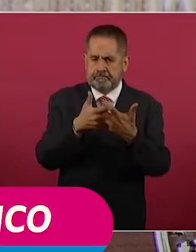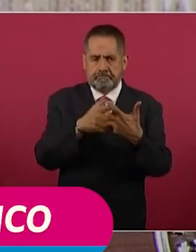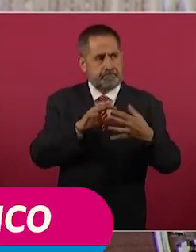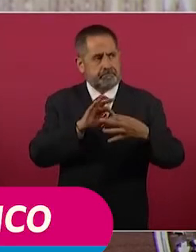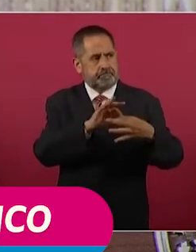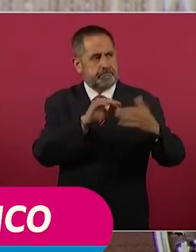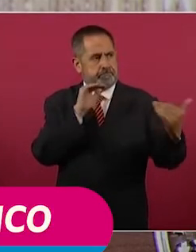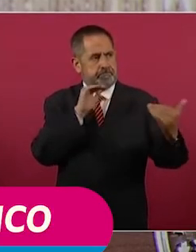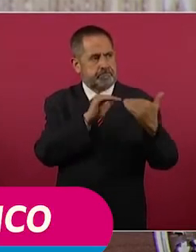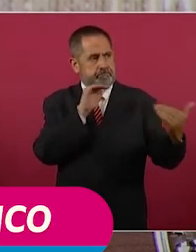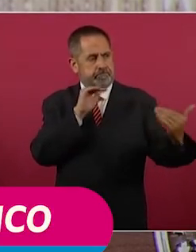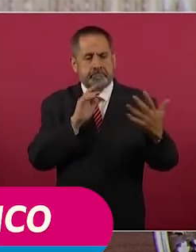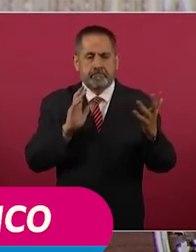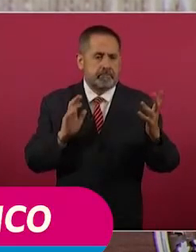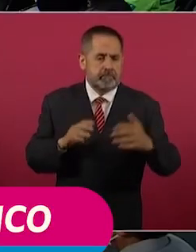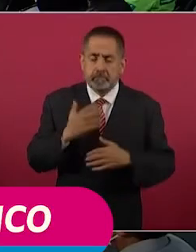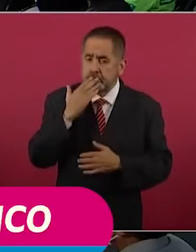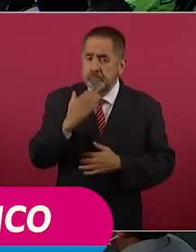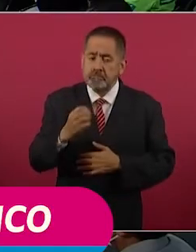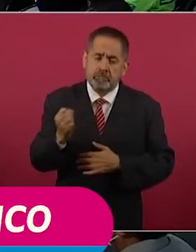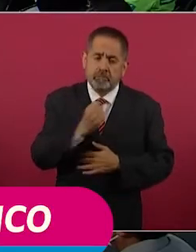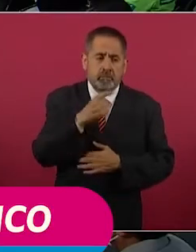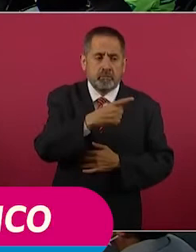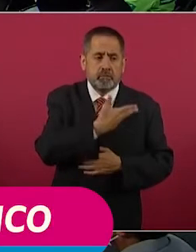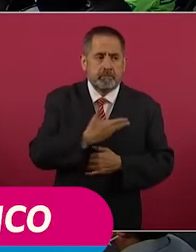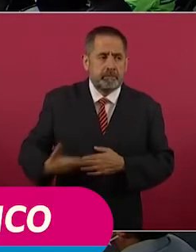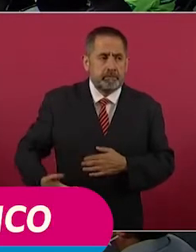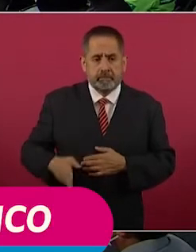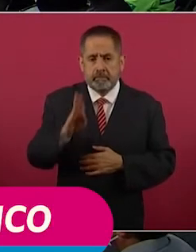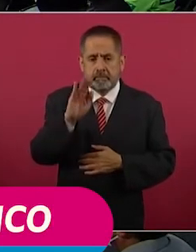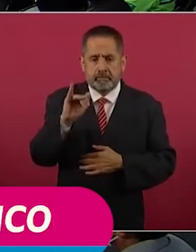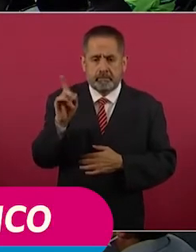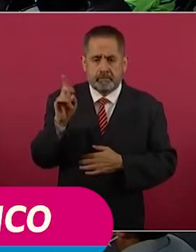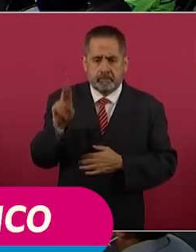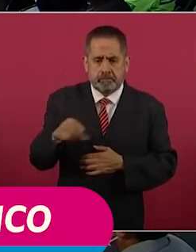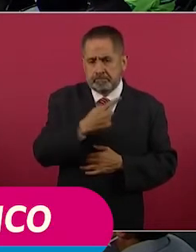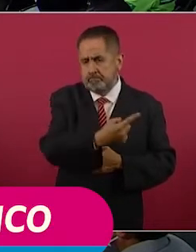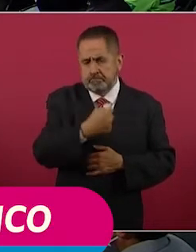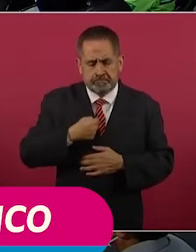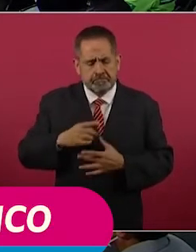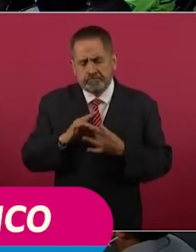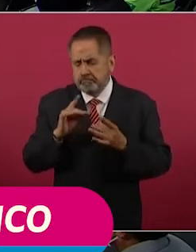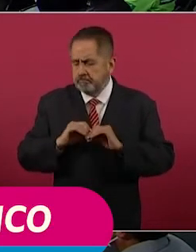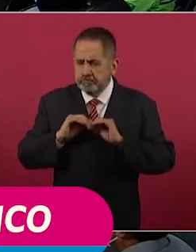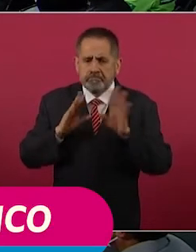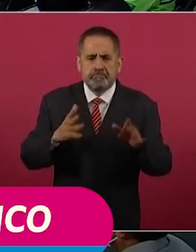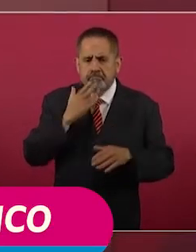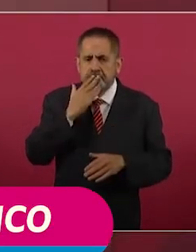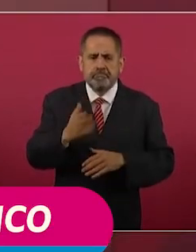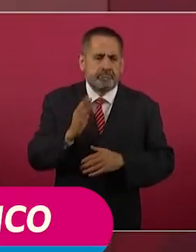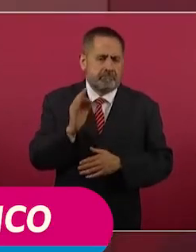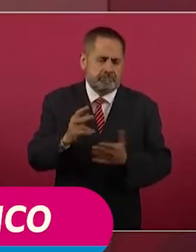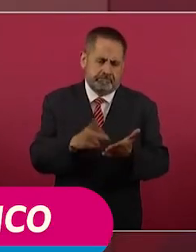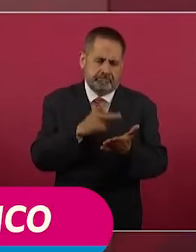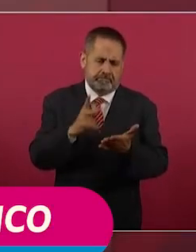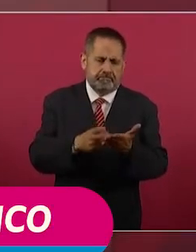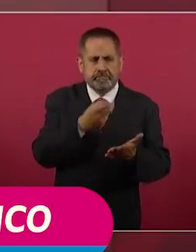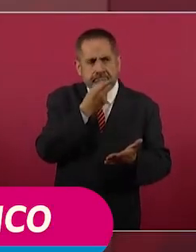Y afortunadamente el presidente Biden así me lo ha expresado más de una